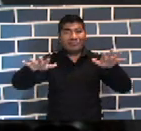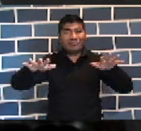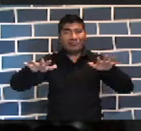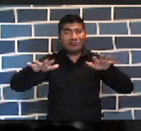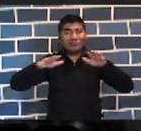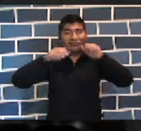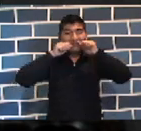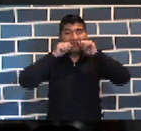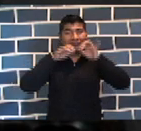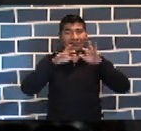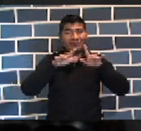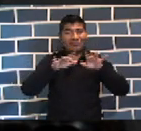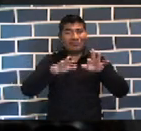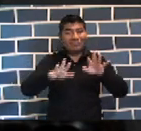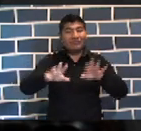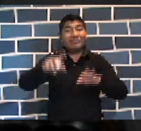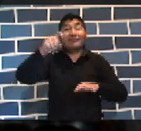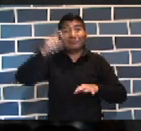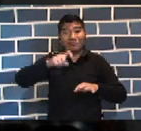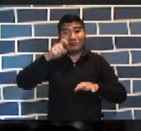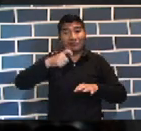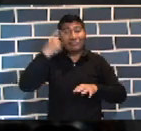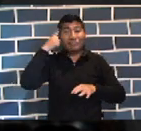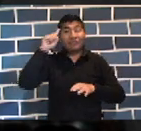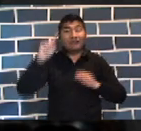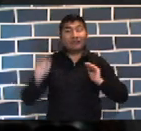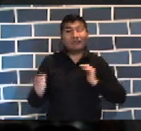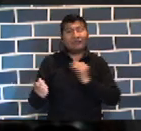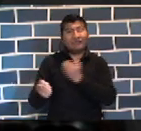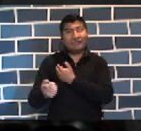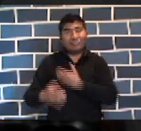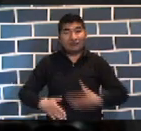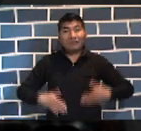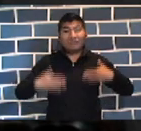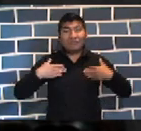las bendiciones necesarias para nuestra vida. Así sea.